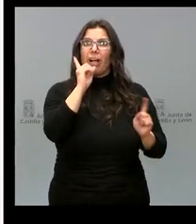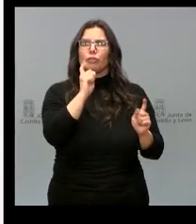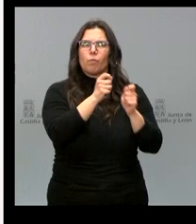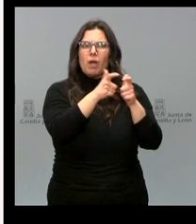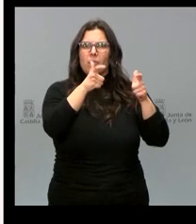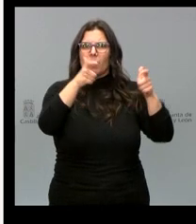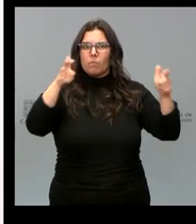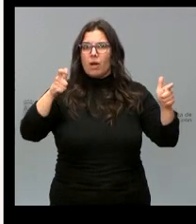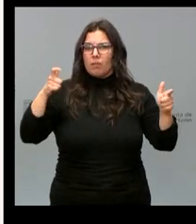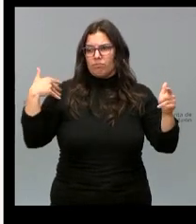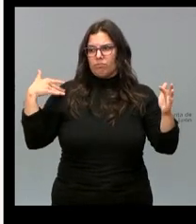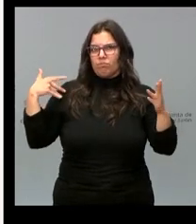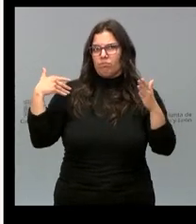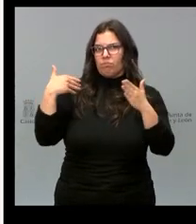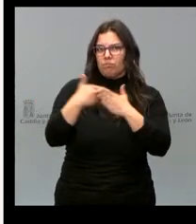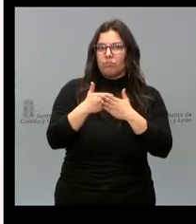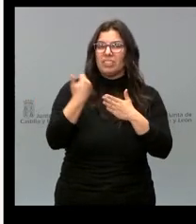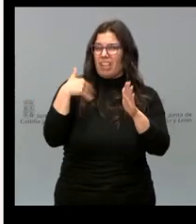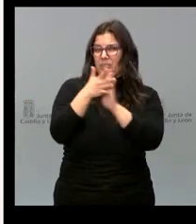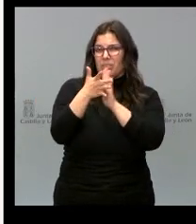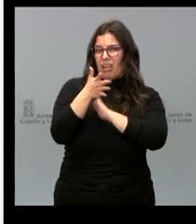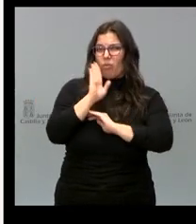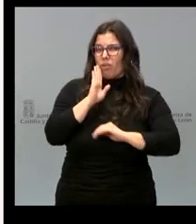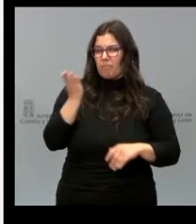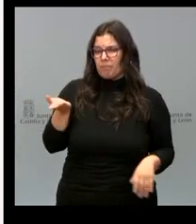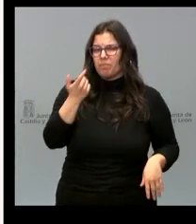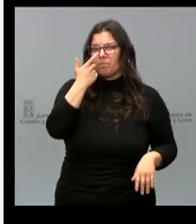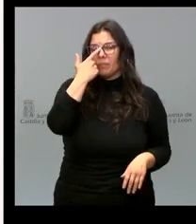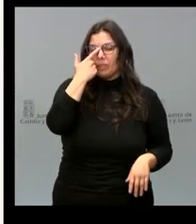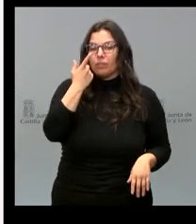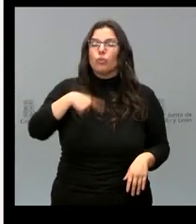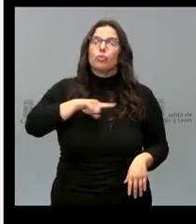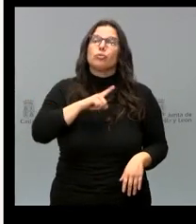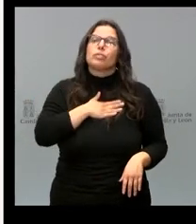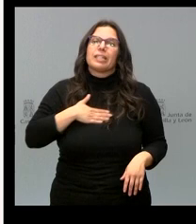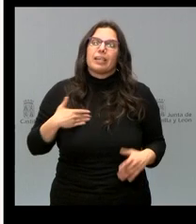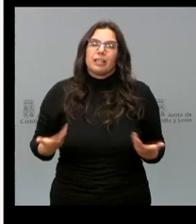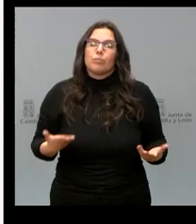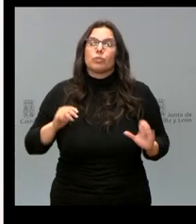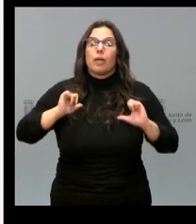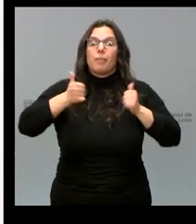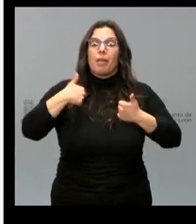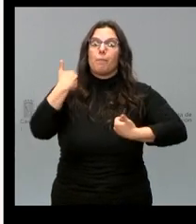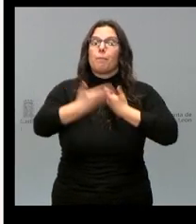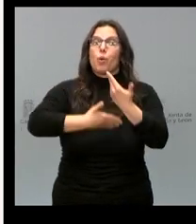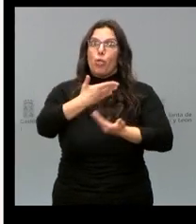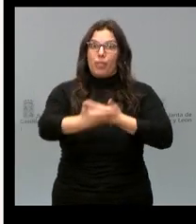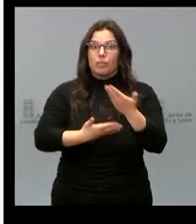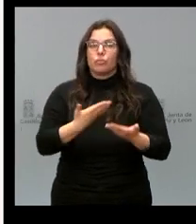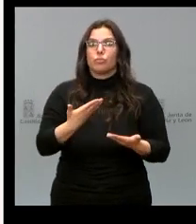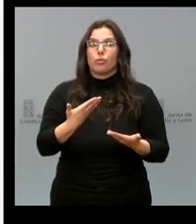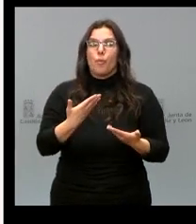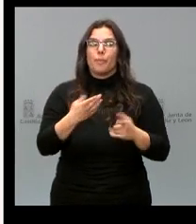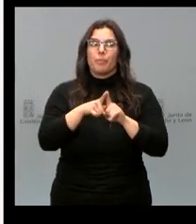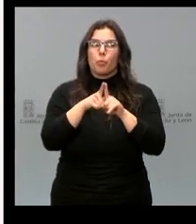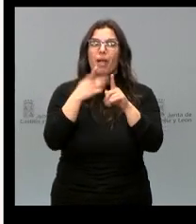habido en los últimos tiempos, se ha explicado perfectamente, y lo que queremos es iniciar este proceso de